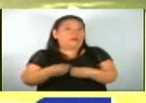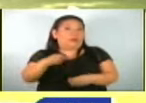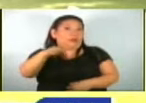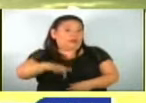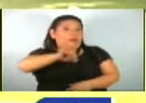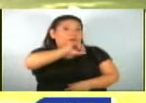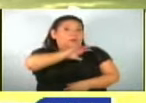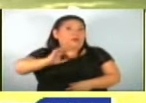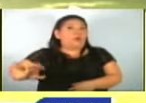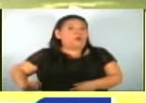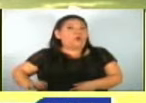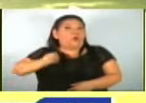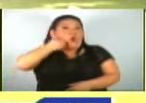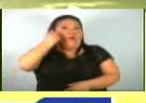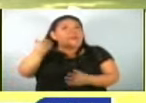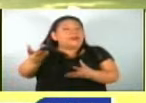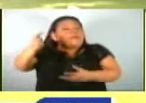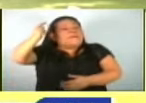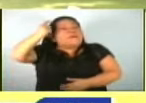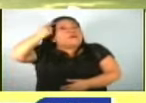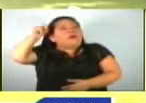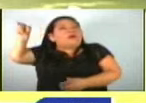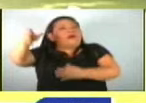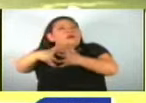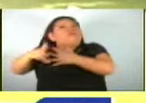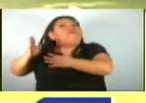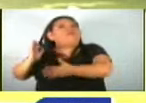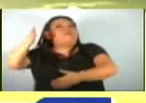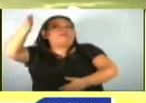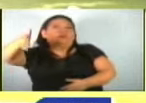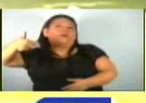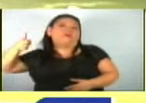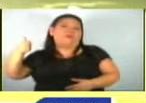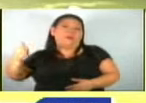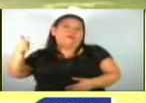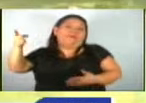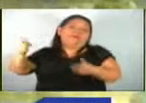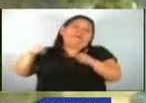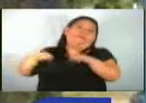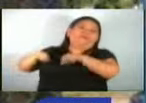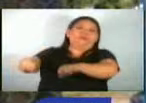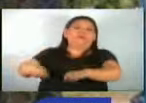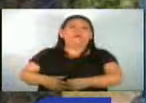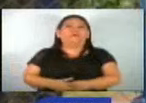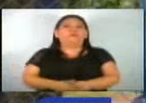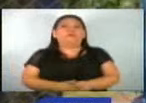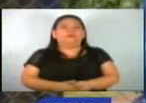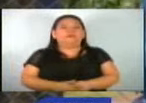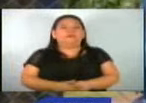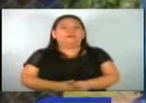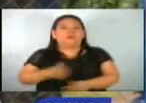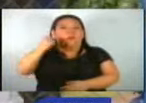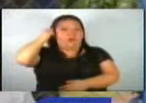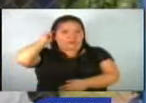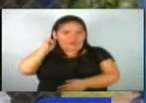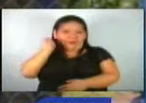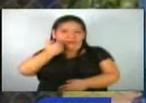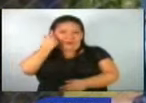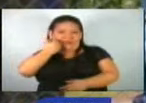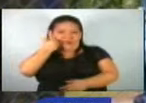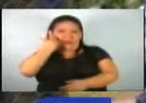país, él buscó en Estados Unidos la oportunidad de salir adelante y se encontró con la muerte. Mauricio no